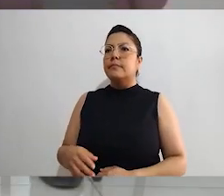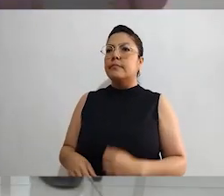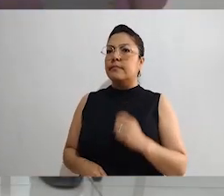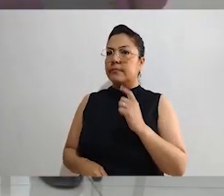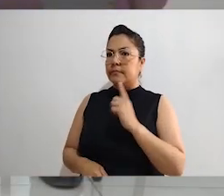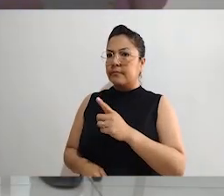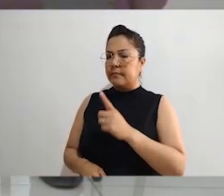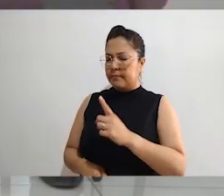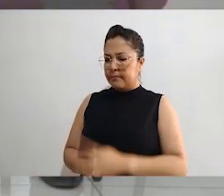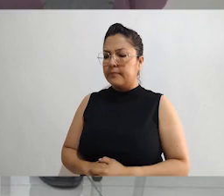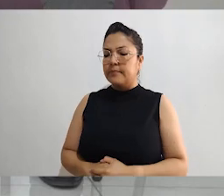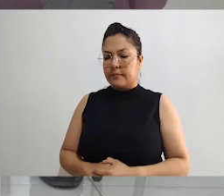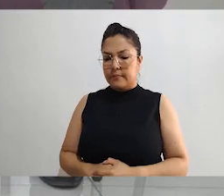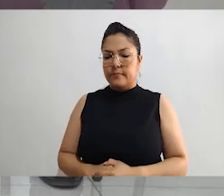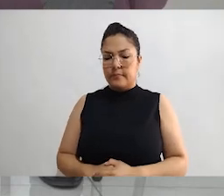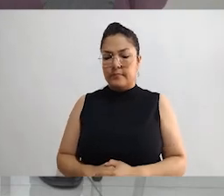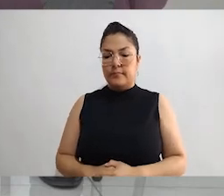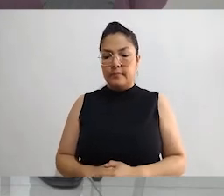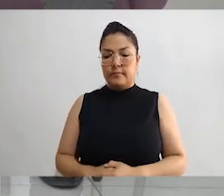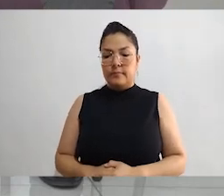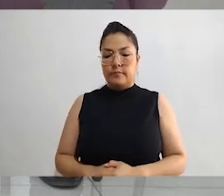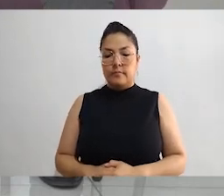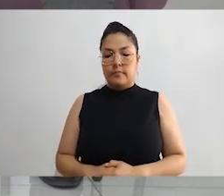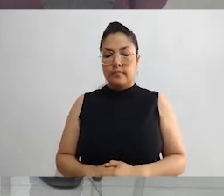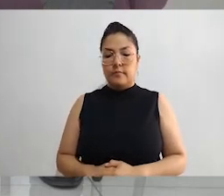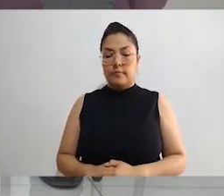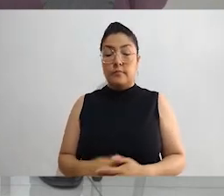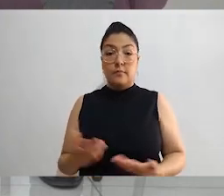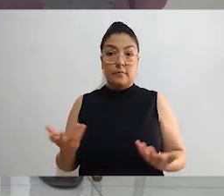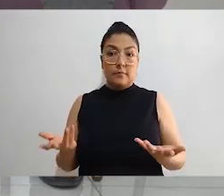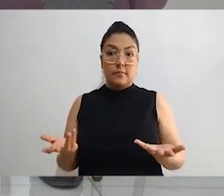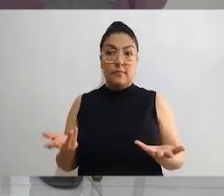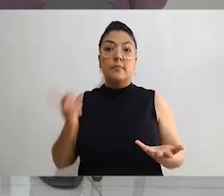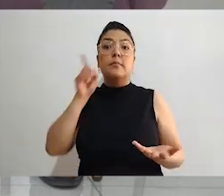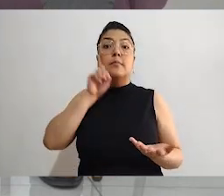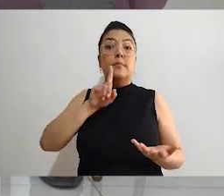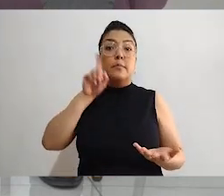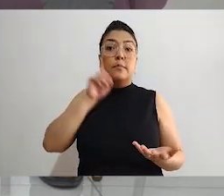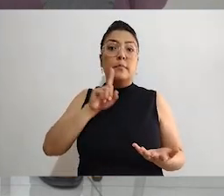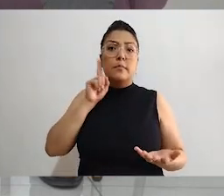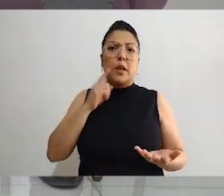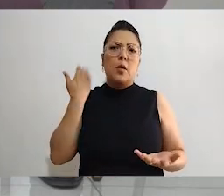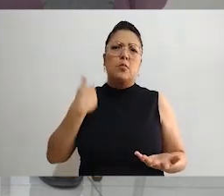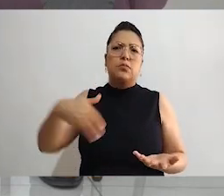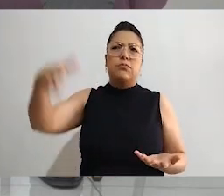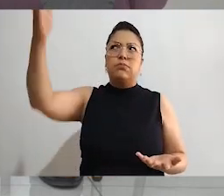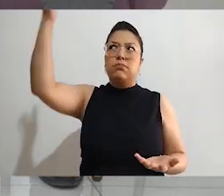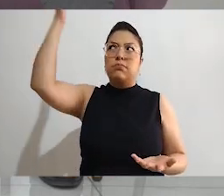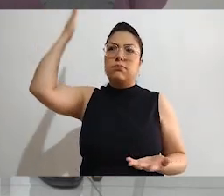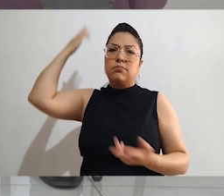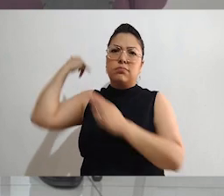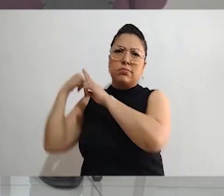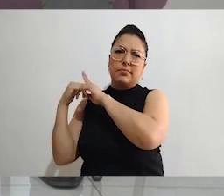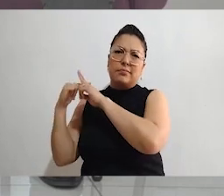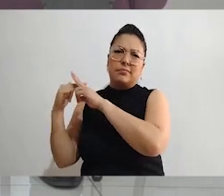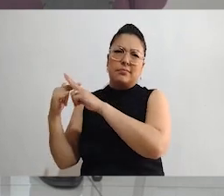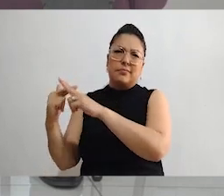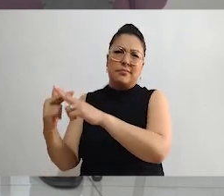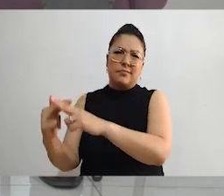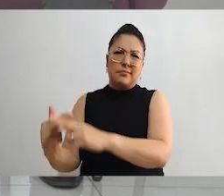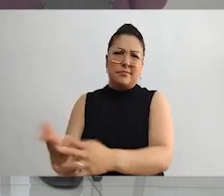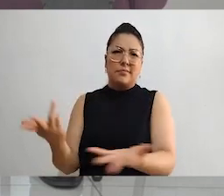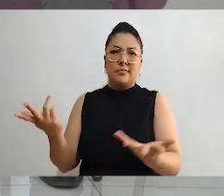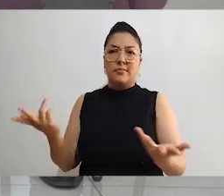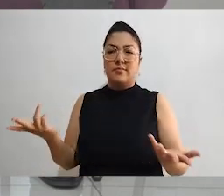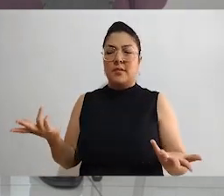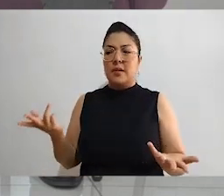la parte que mencionas de cómo las mujeres históricamente han sido discriminadas en muchas culturas.